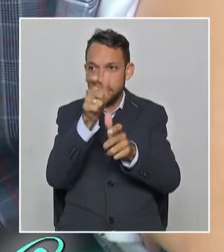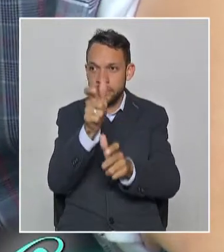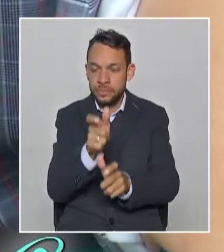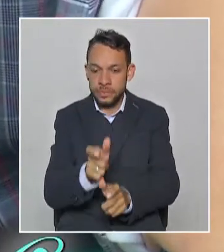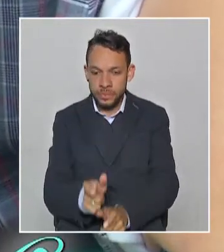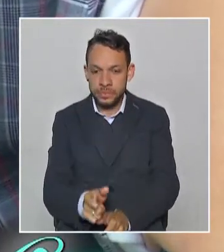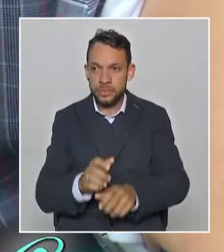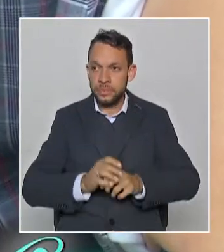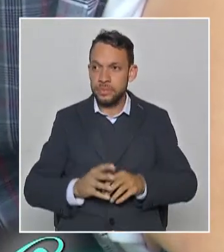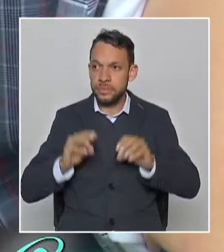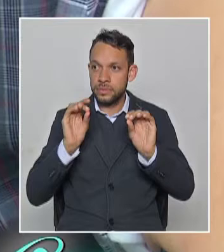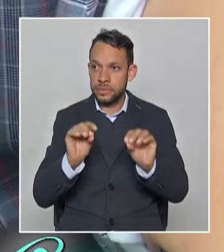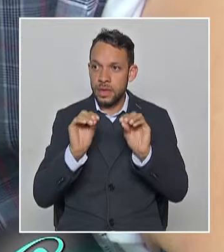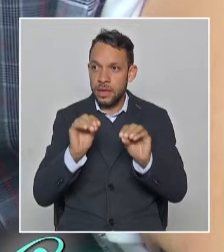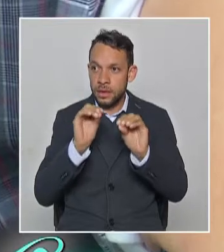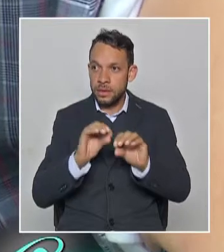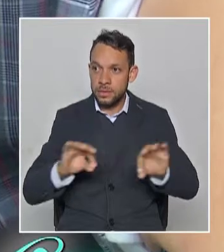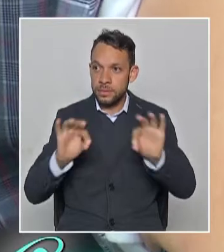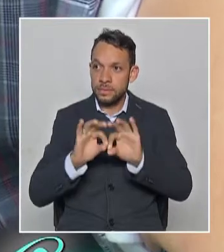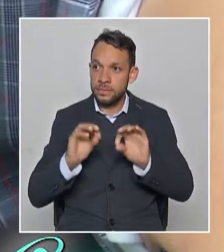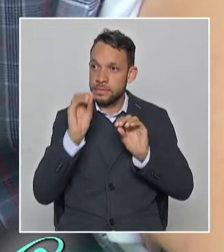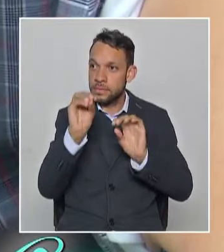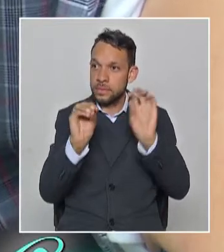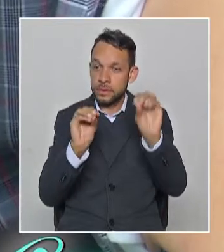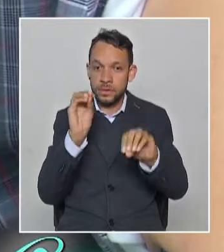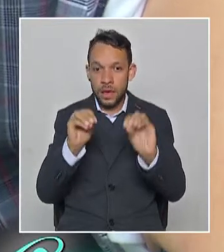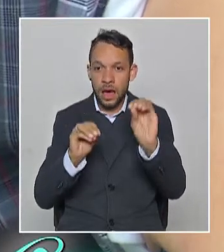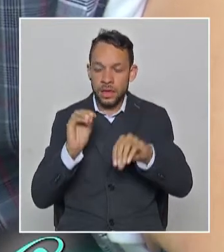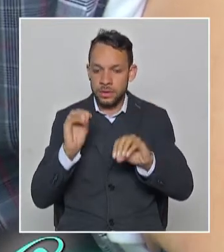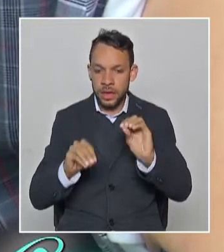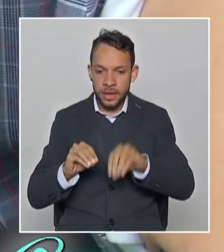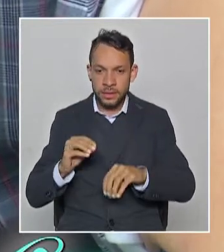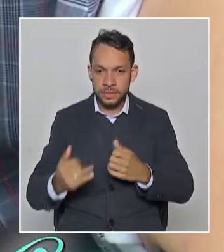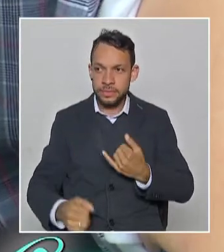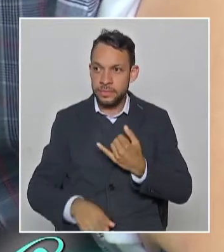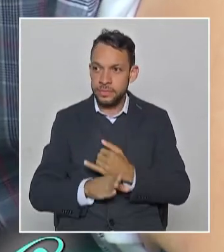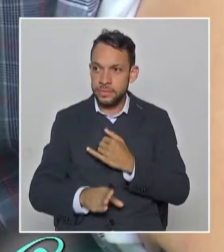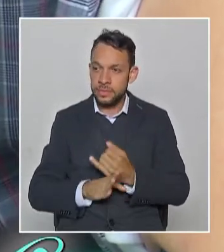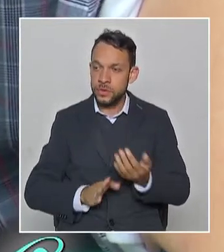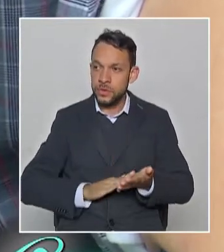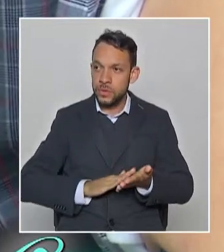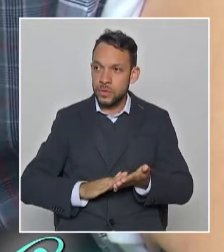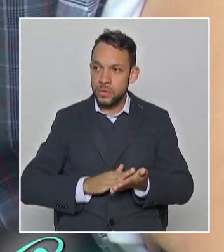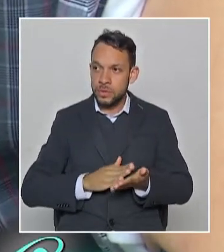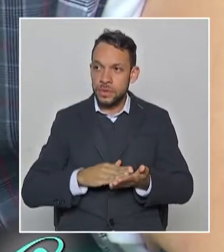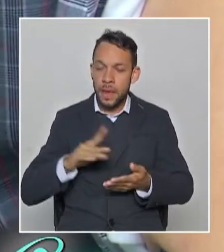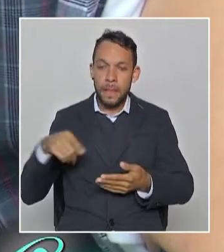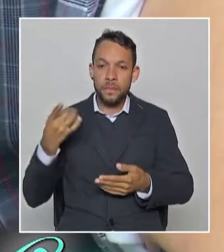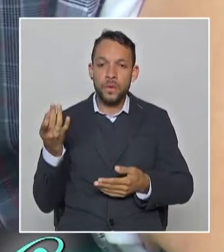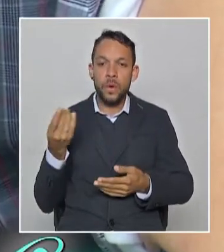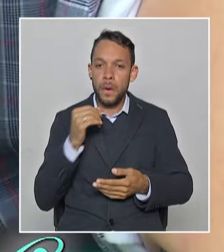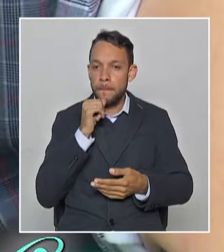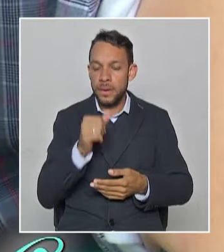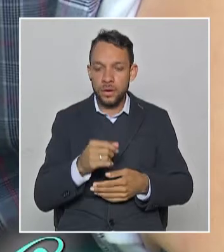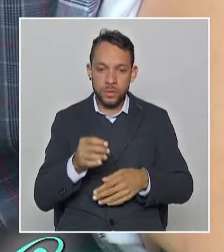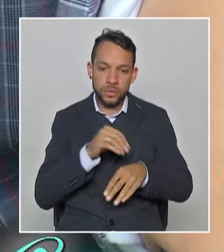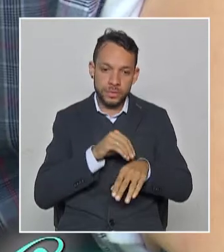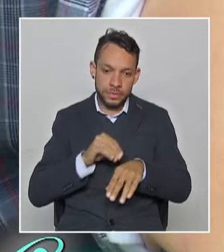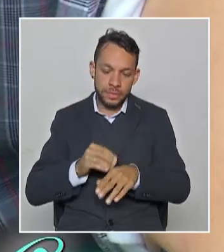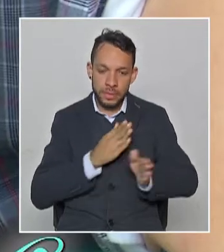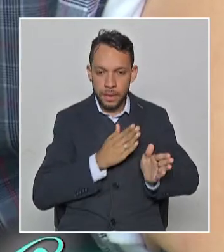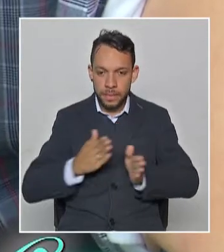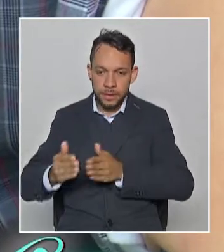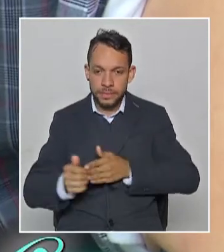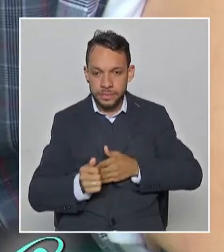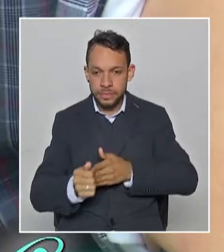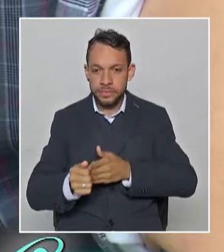un tratamiento la inflamación es mucha y en vez del paciente sentir mejoría, lo que siente es un dolor peor del que tenía. Entonces la idea es manejar esos canales.